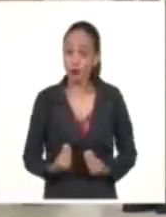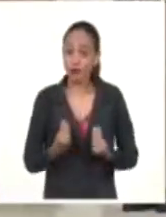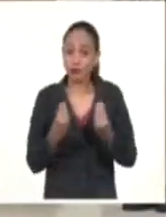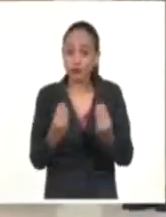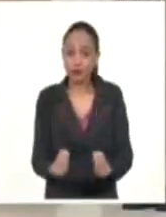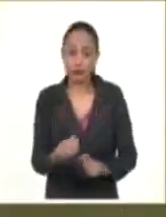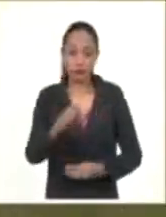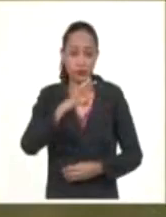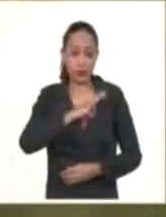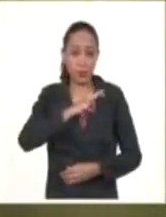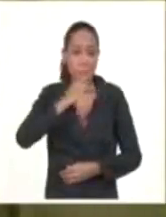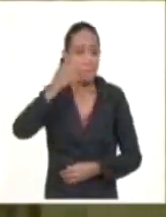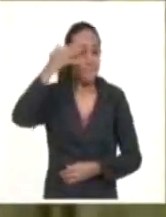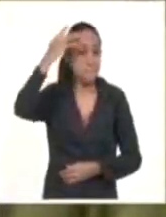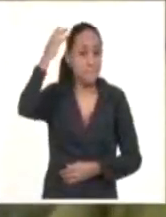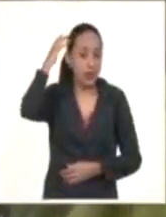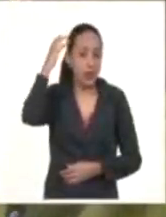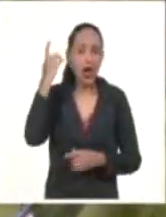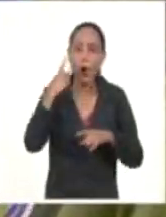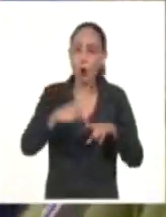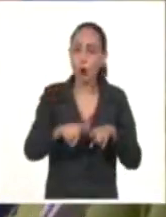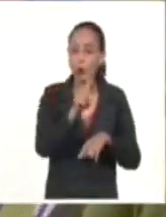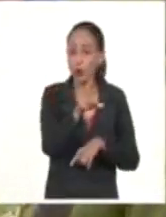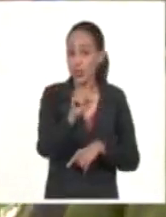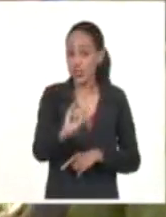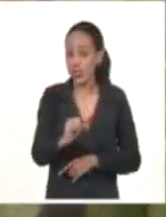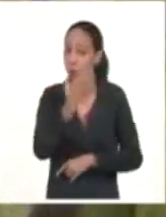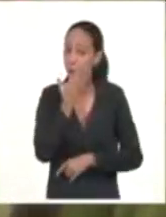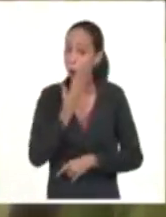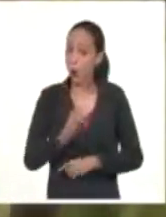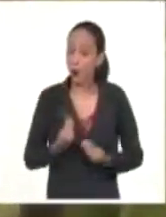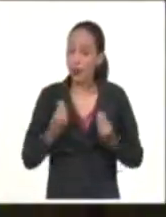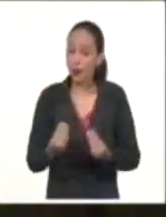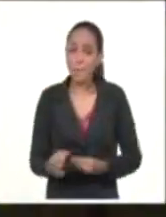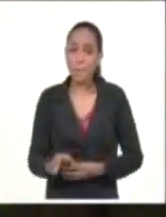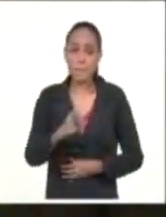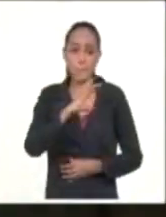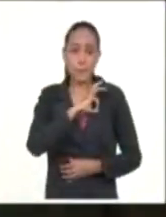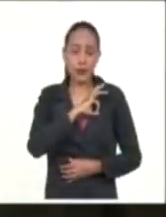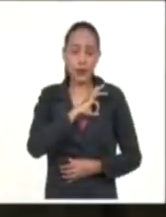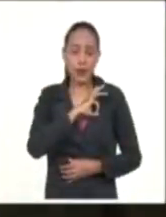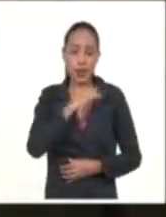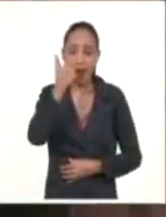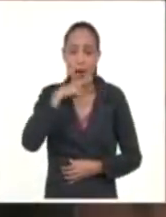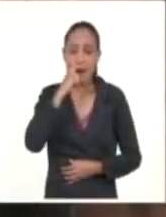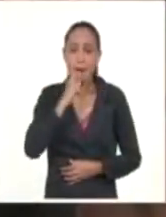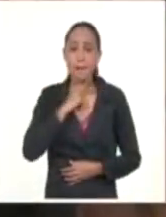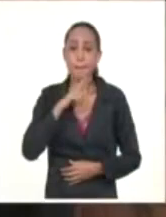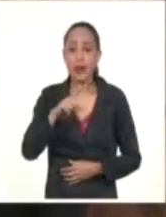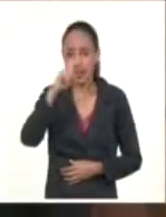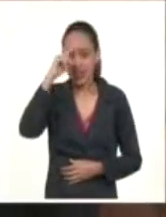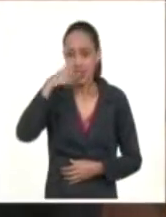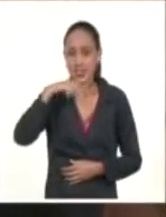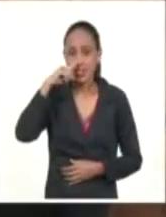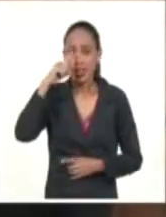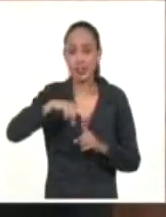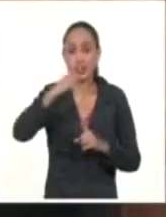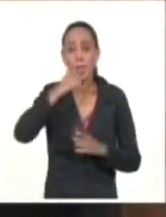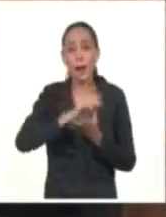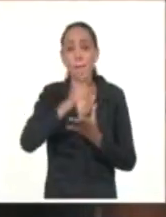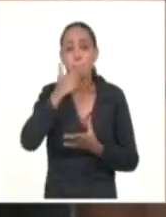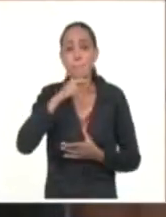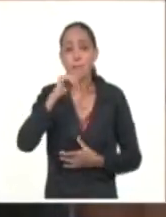Orden Julio Antonio Mella. Otros 16, la medalla Abel Santa María Cuadrado, 13, la